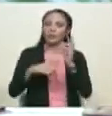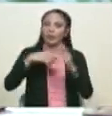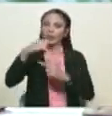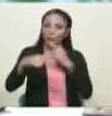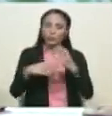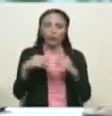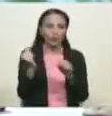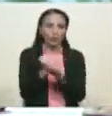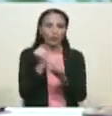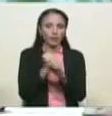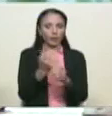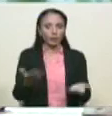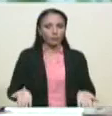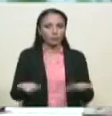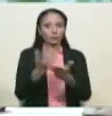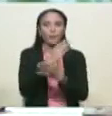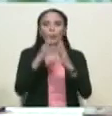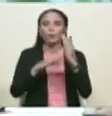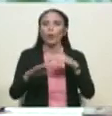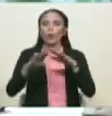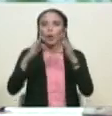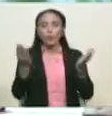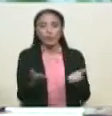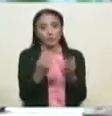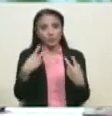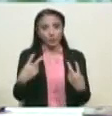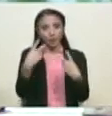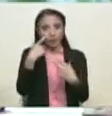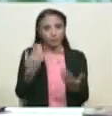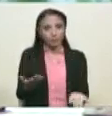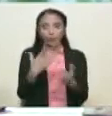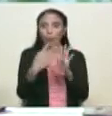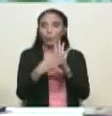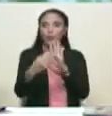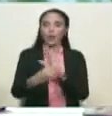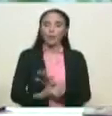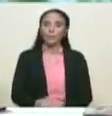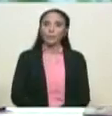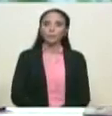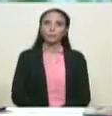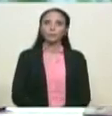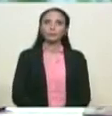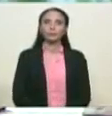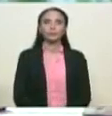vanguardia para Venezuela y el mundo. Sigan así, muchachos, sigan así.